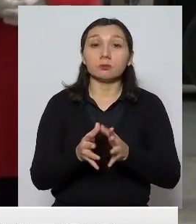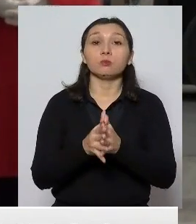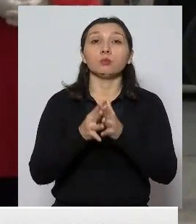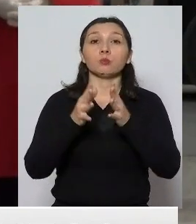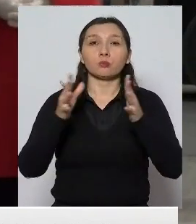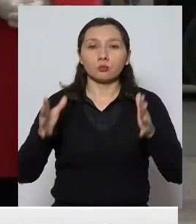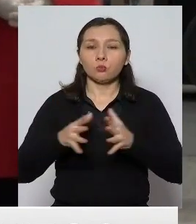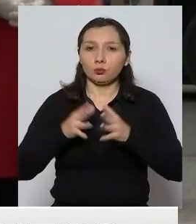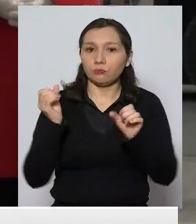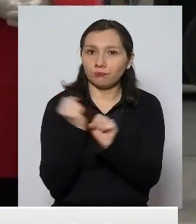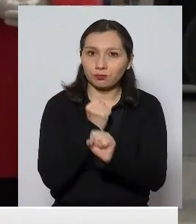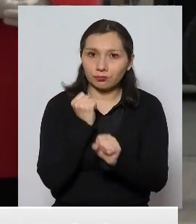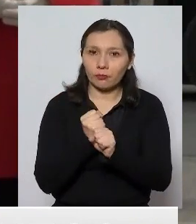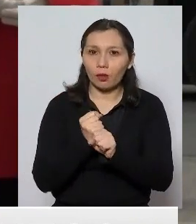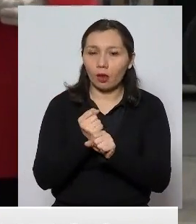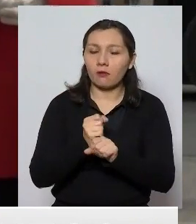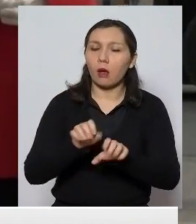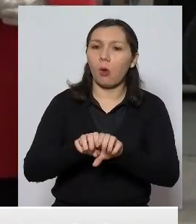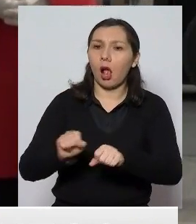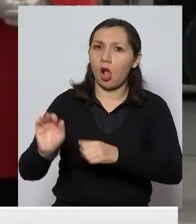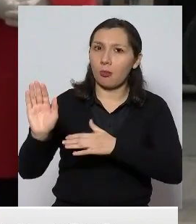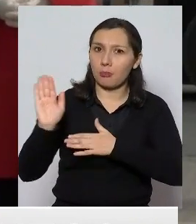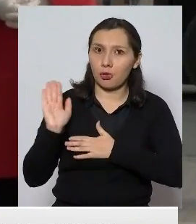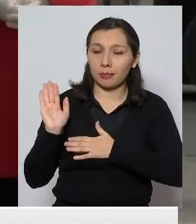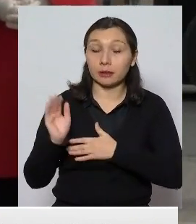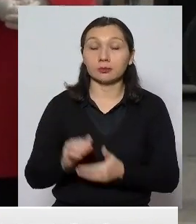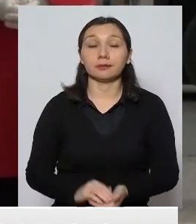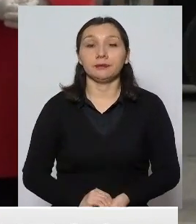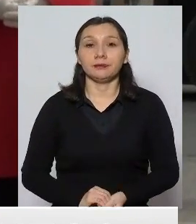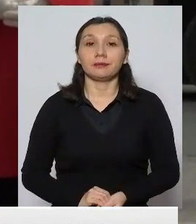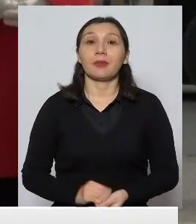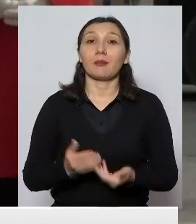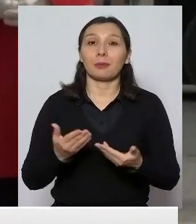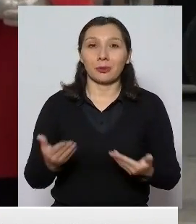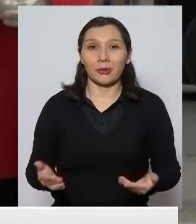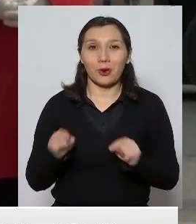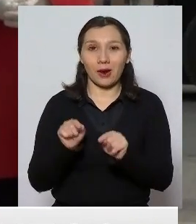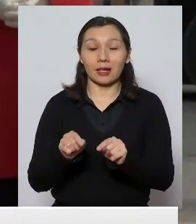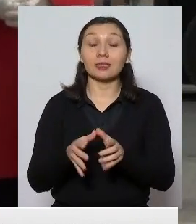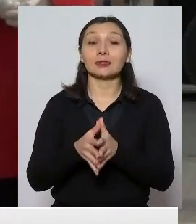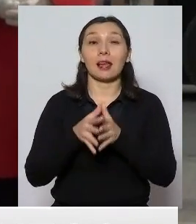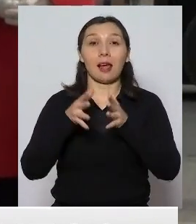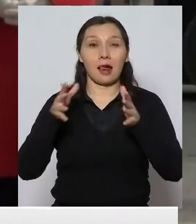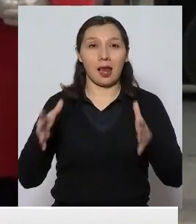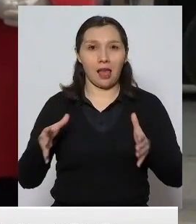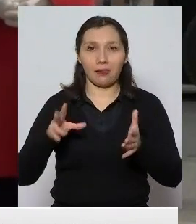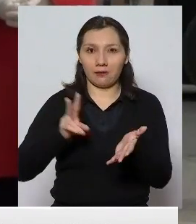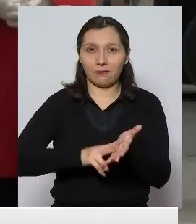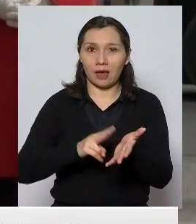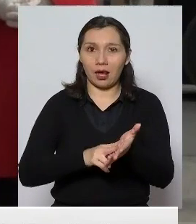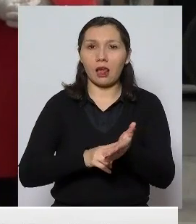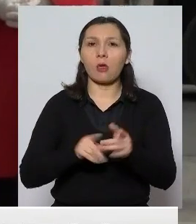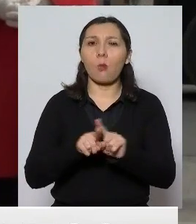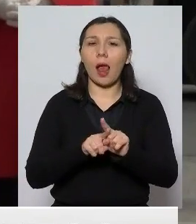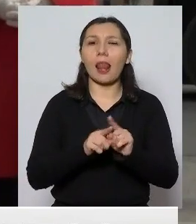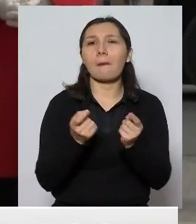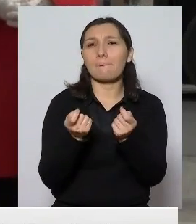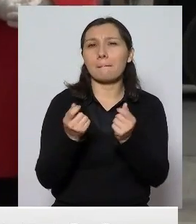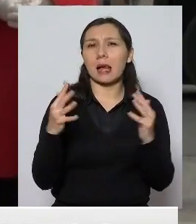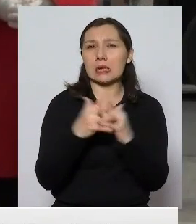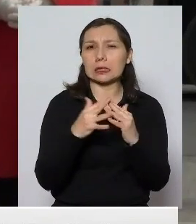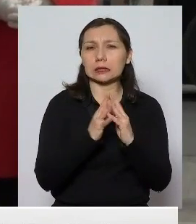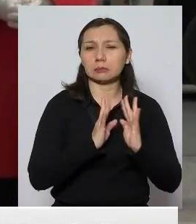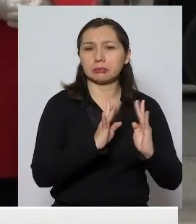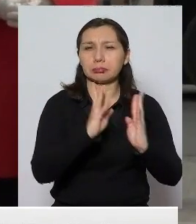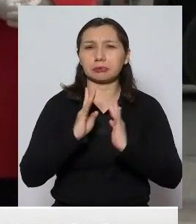mucho, mucho trabajo y compromiso. Por eso, este gran y verdadero ejército